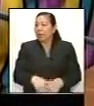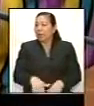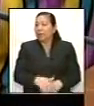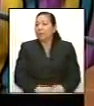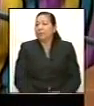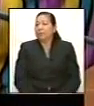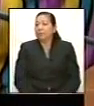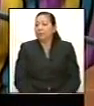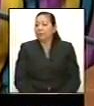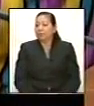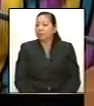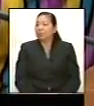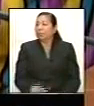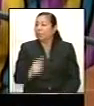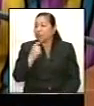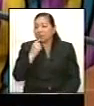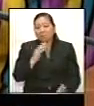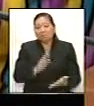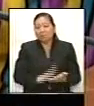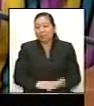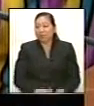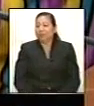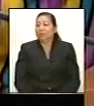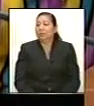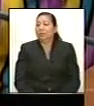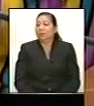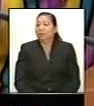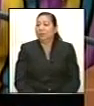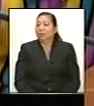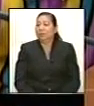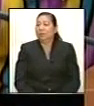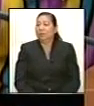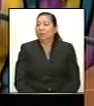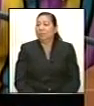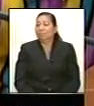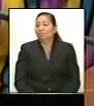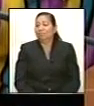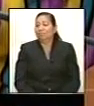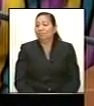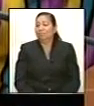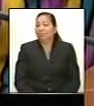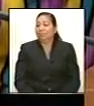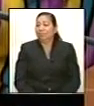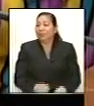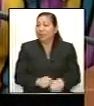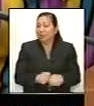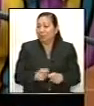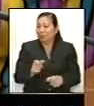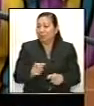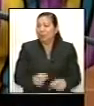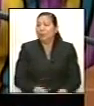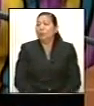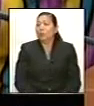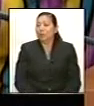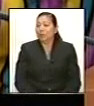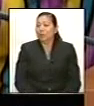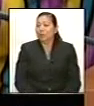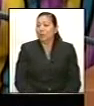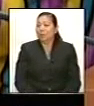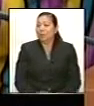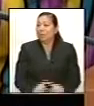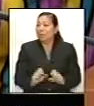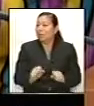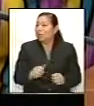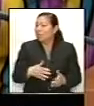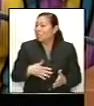Le pedí que me... No fui mal atendida. Fui a la división de trata de personas, pero sí